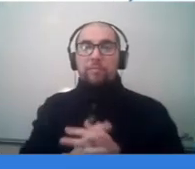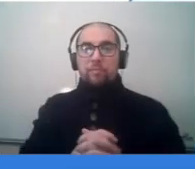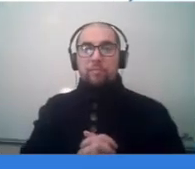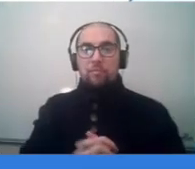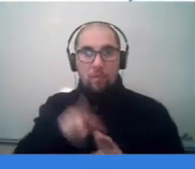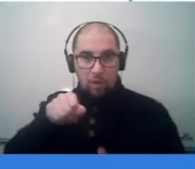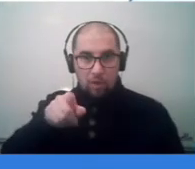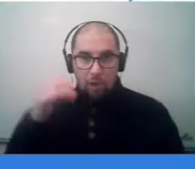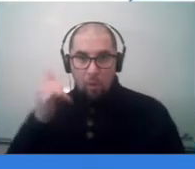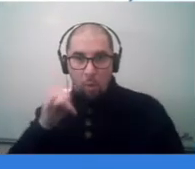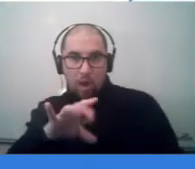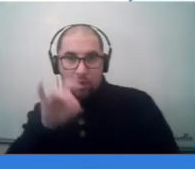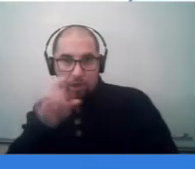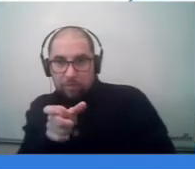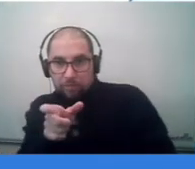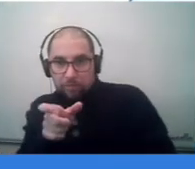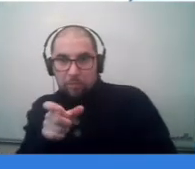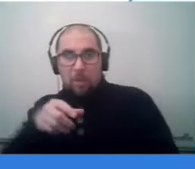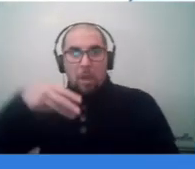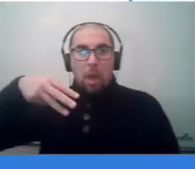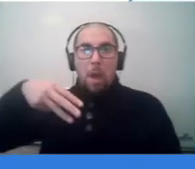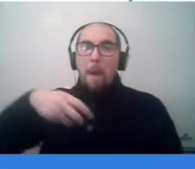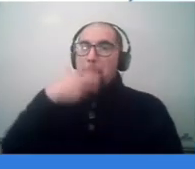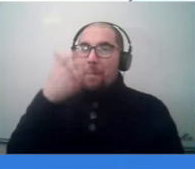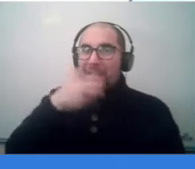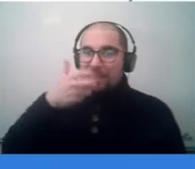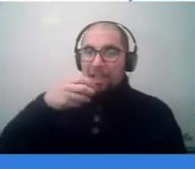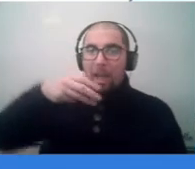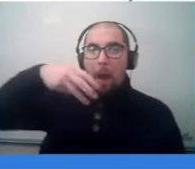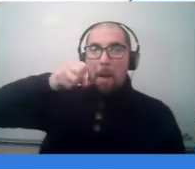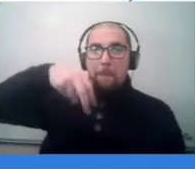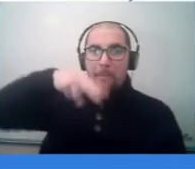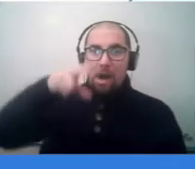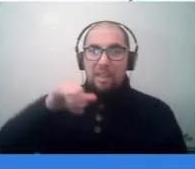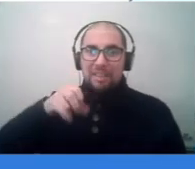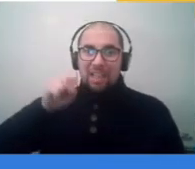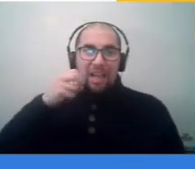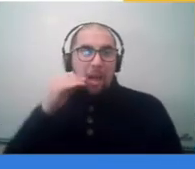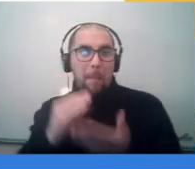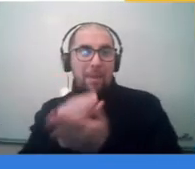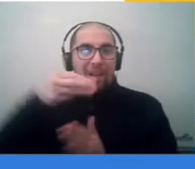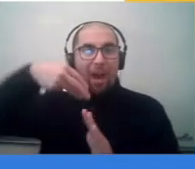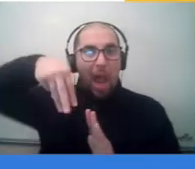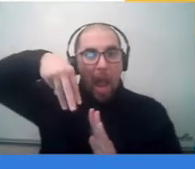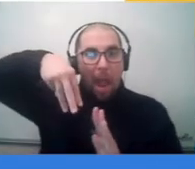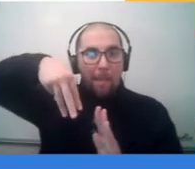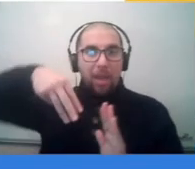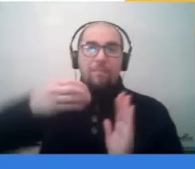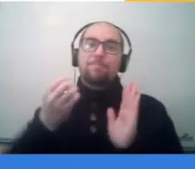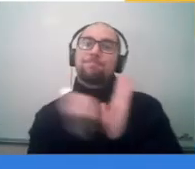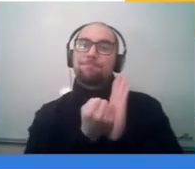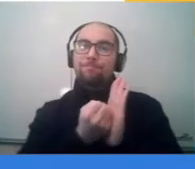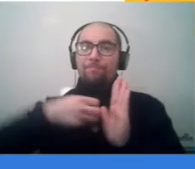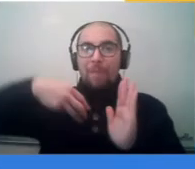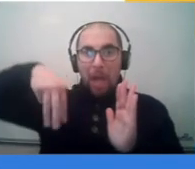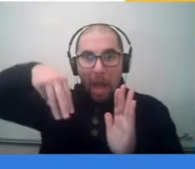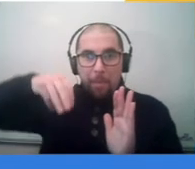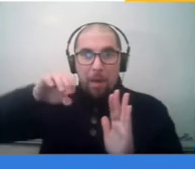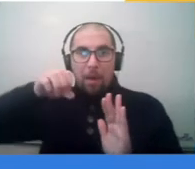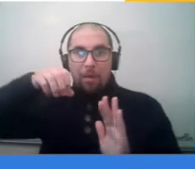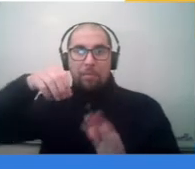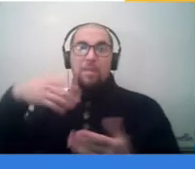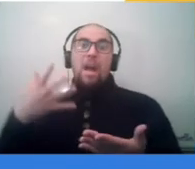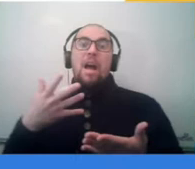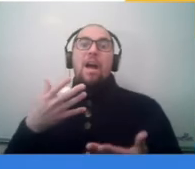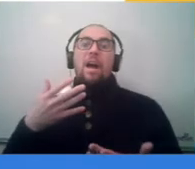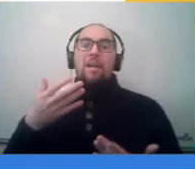este caso, un jugador encontró la palabra manzana. Entre todos, confirman que la palabra efectivamente